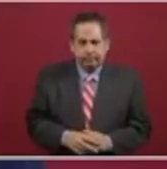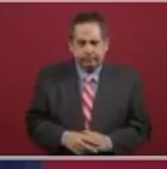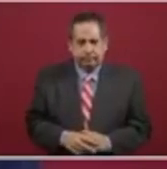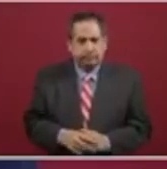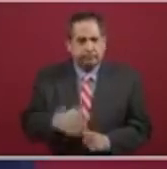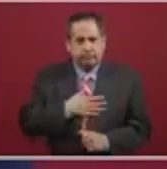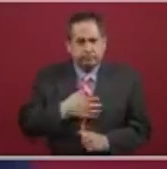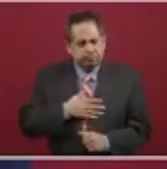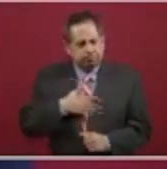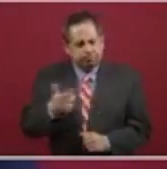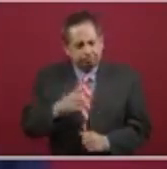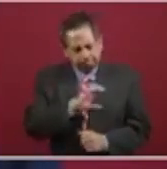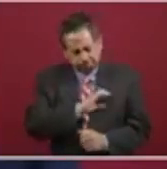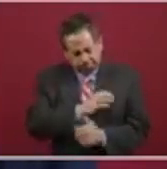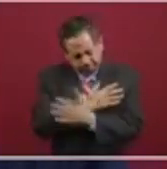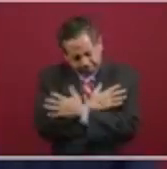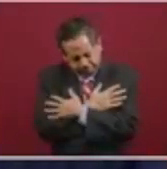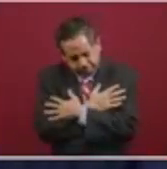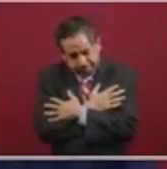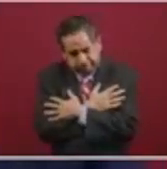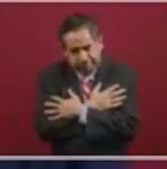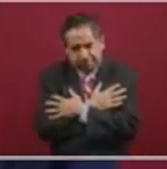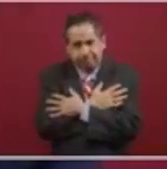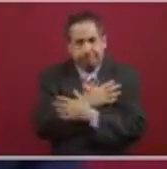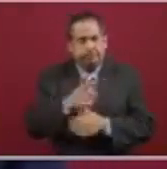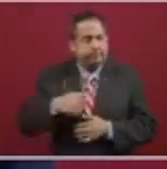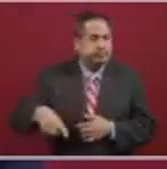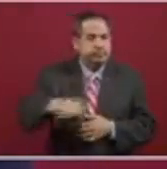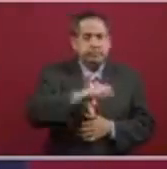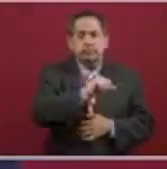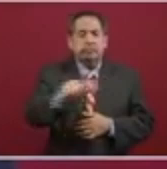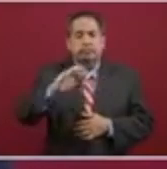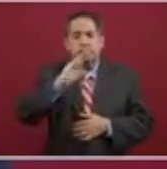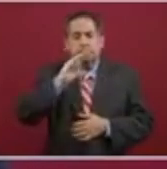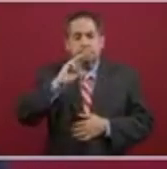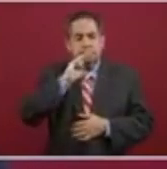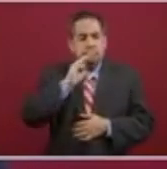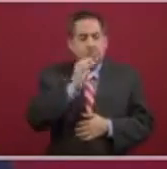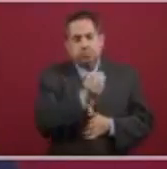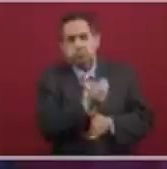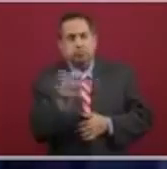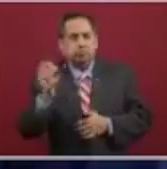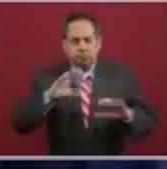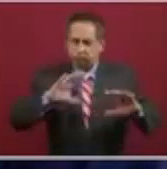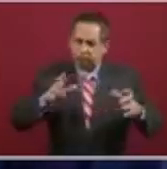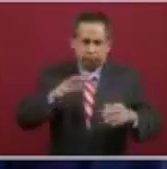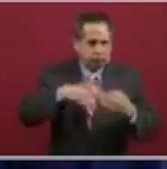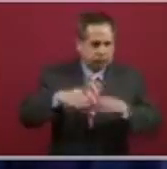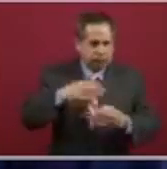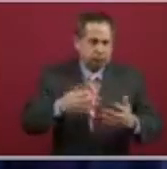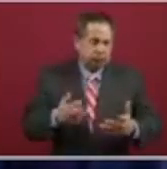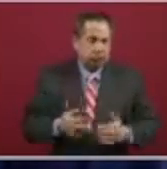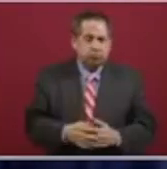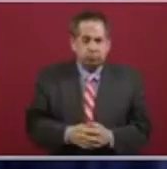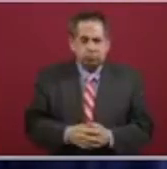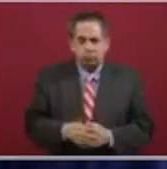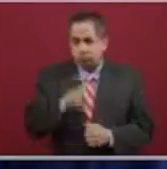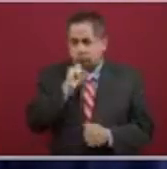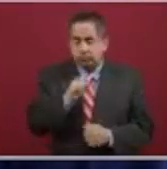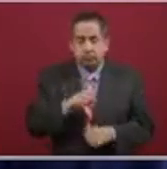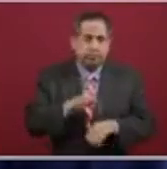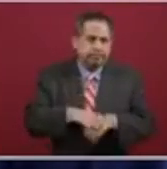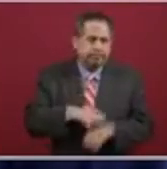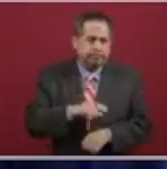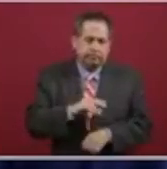Nuestro abrazo fraterno a todas las mamás y de manera